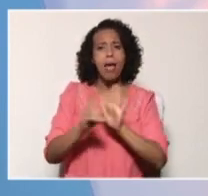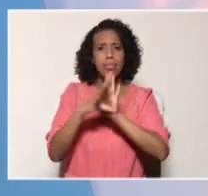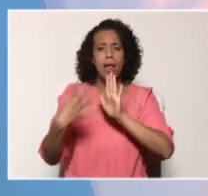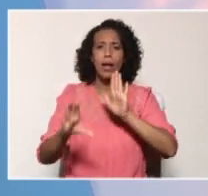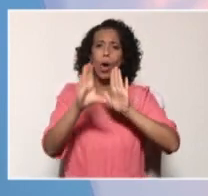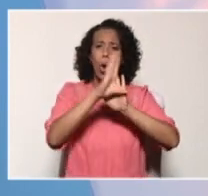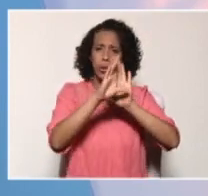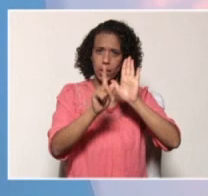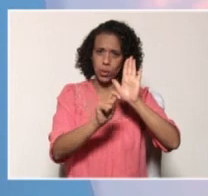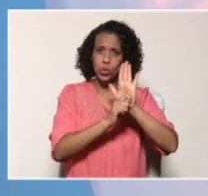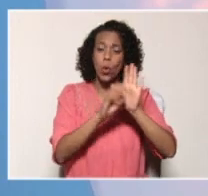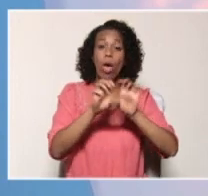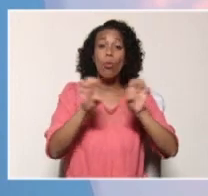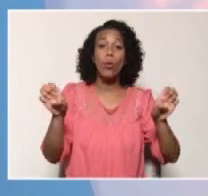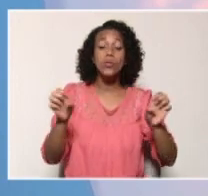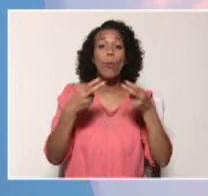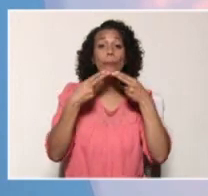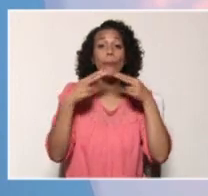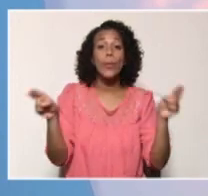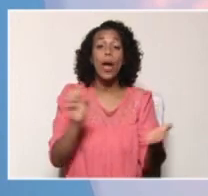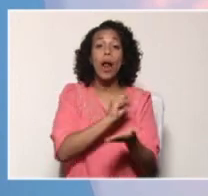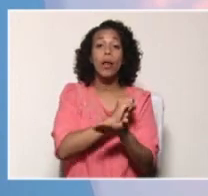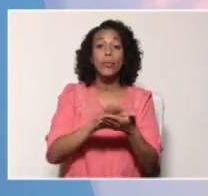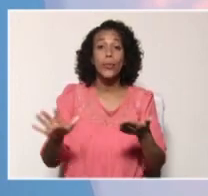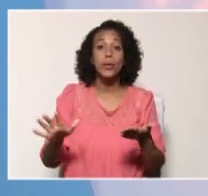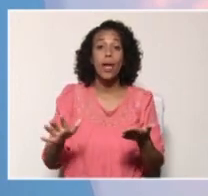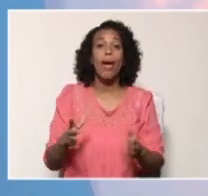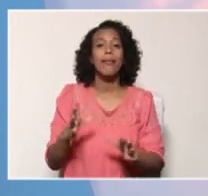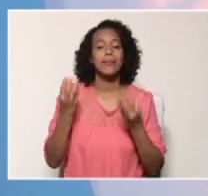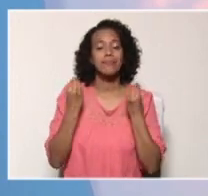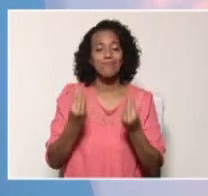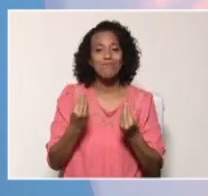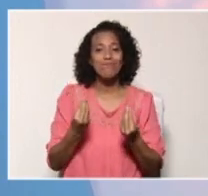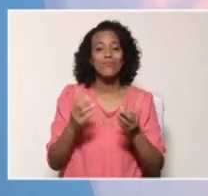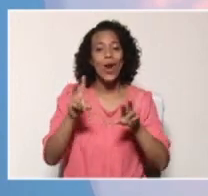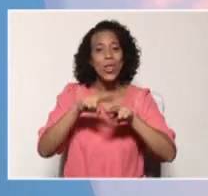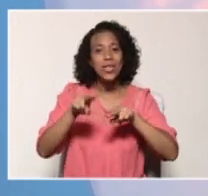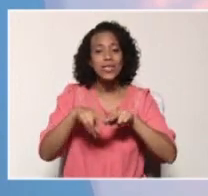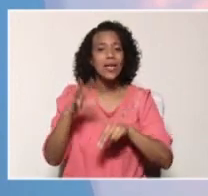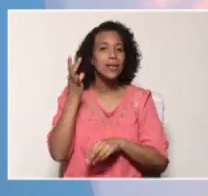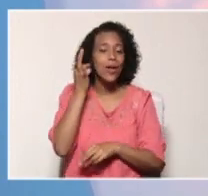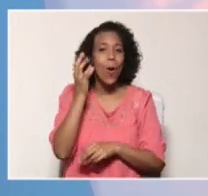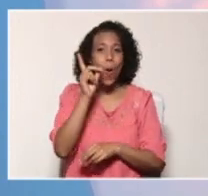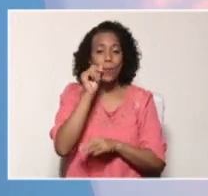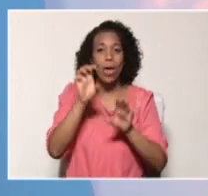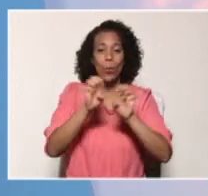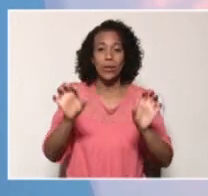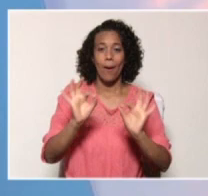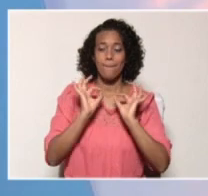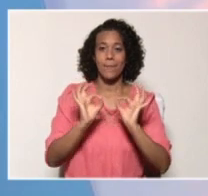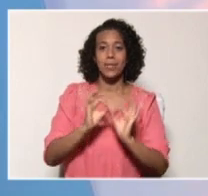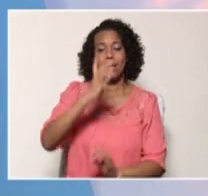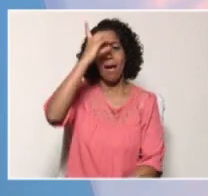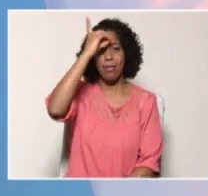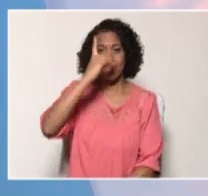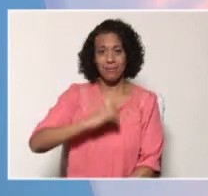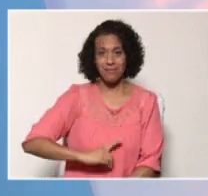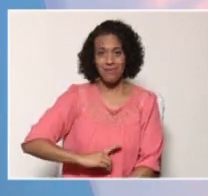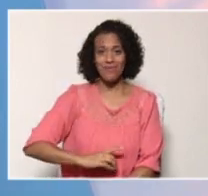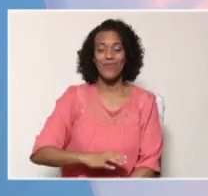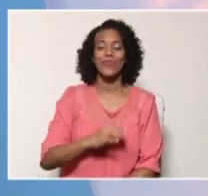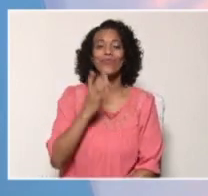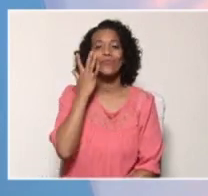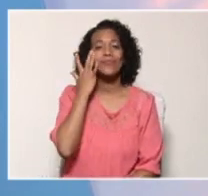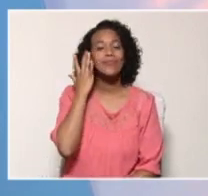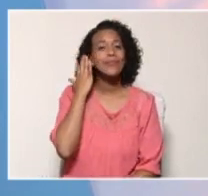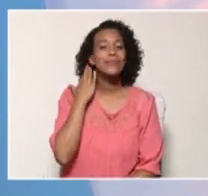derecho constitucional a una educación pública, gratuita y de calidad para nuestros niños y niñas con necesidades educativas especiales